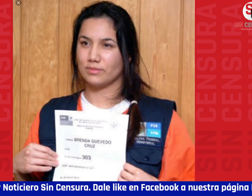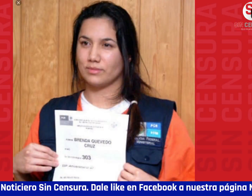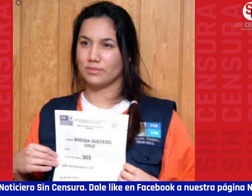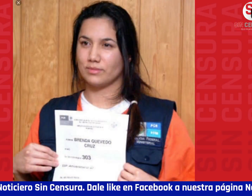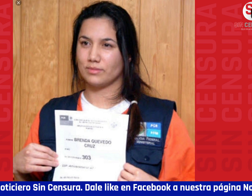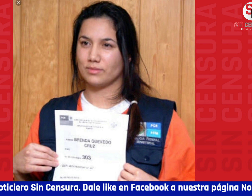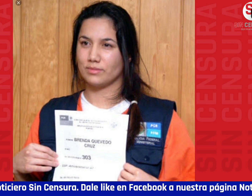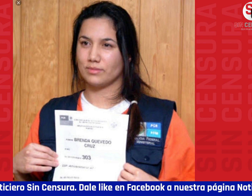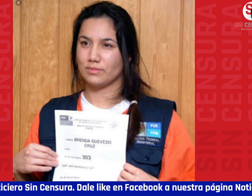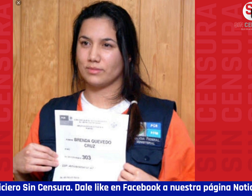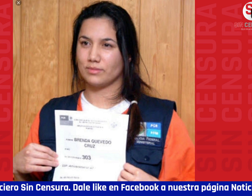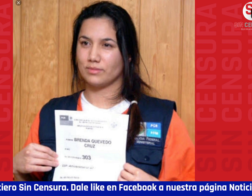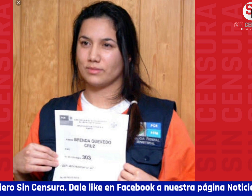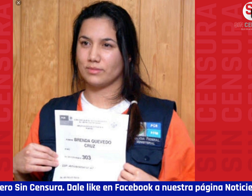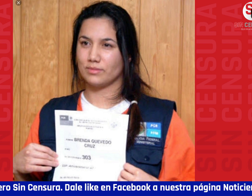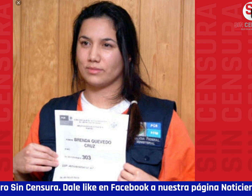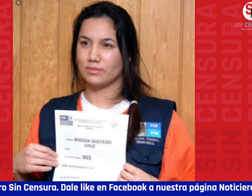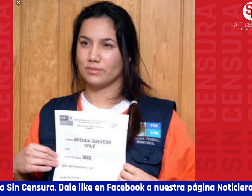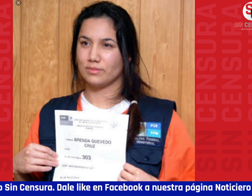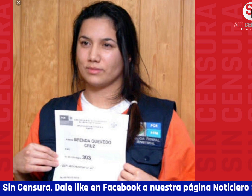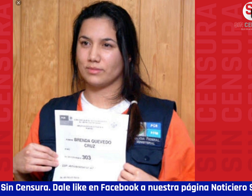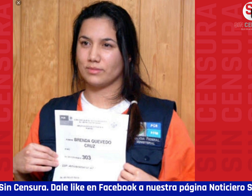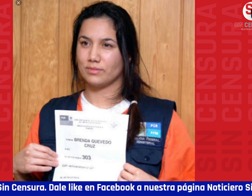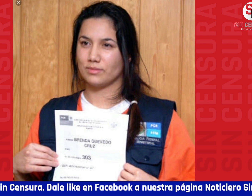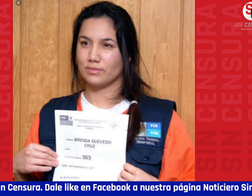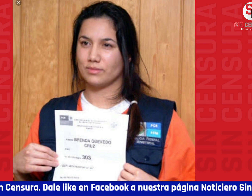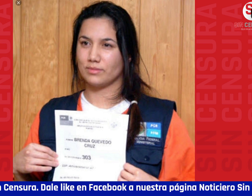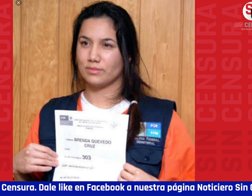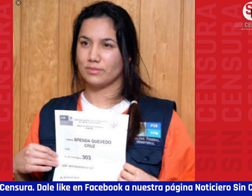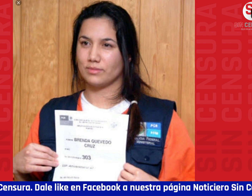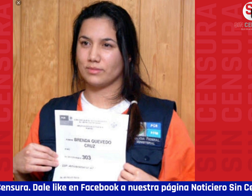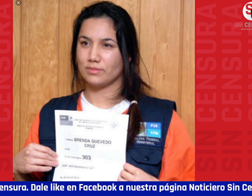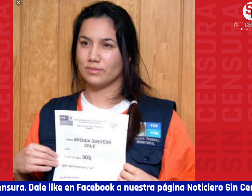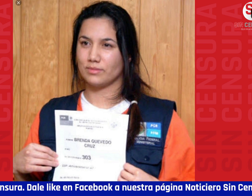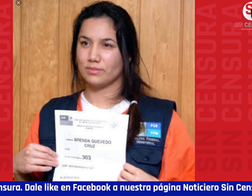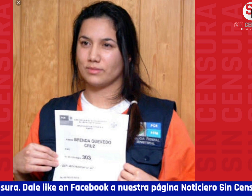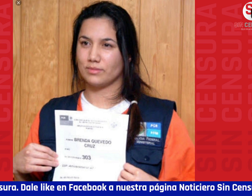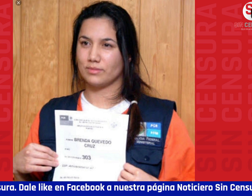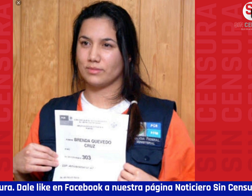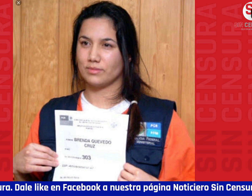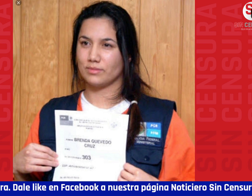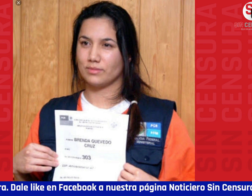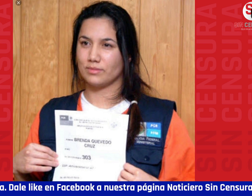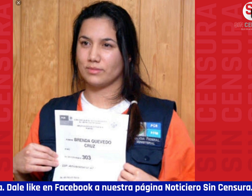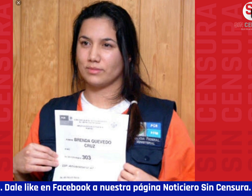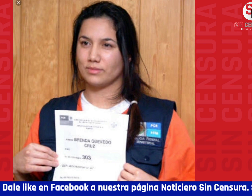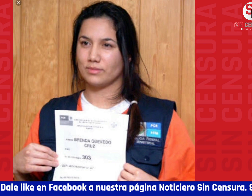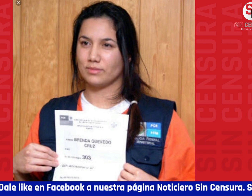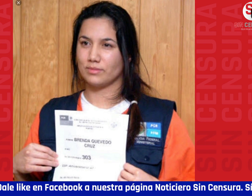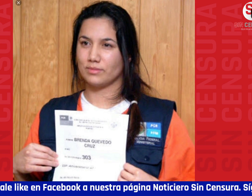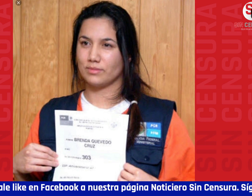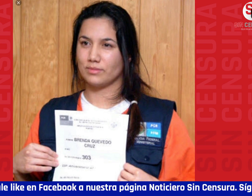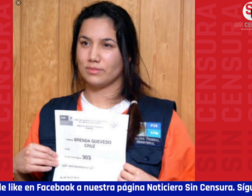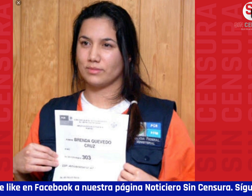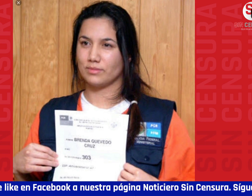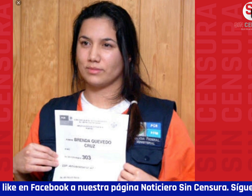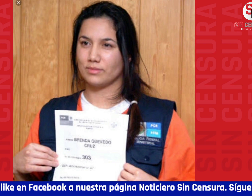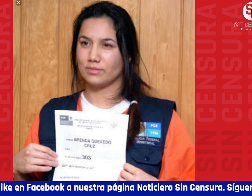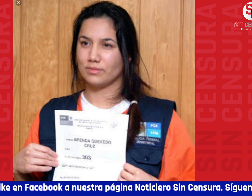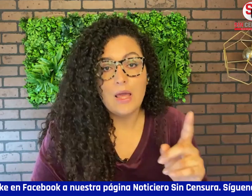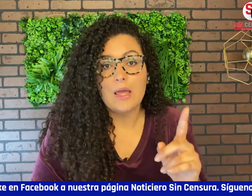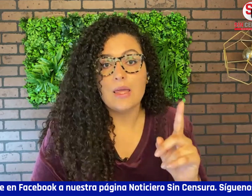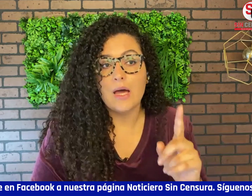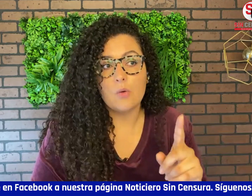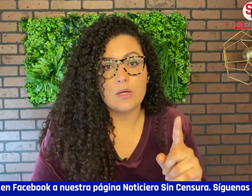que reconozcan la calidad de víctima de Brenda Quevedo y la liberen de forma inmediata. Eso no ha